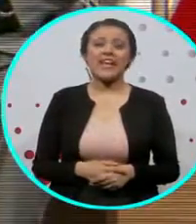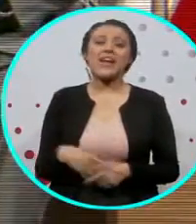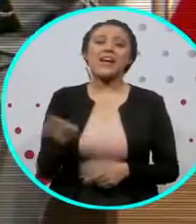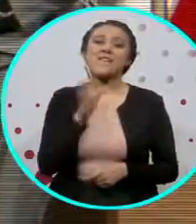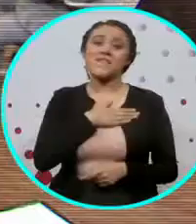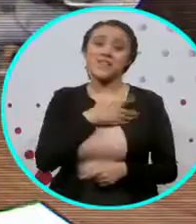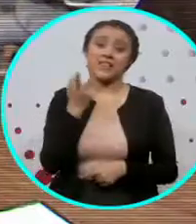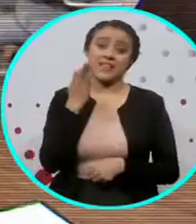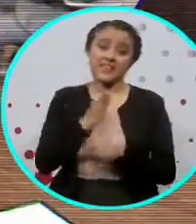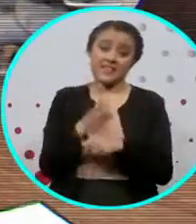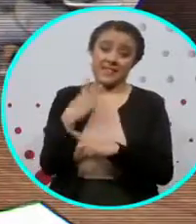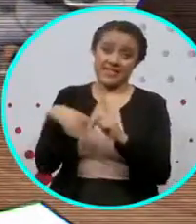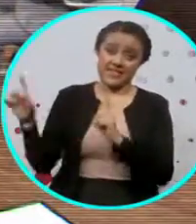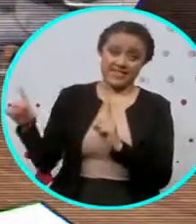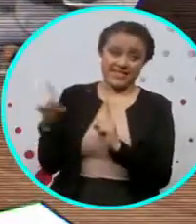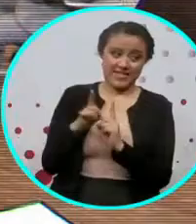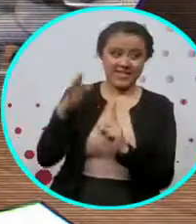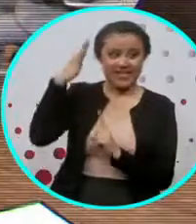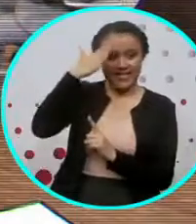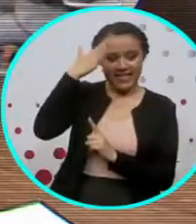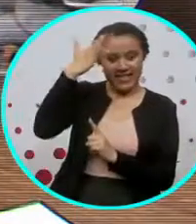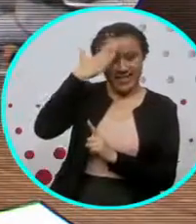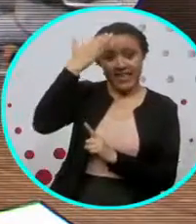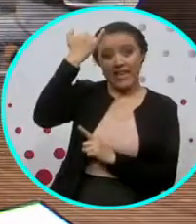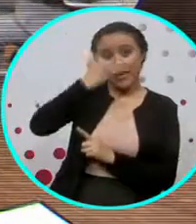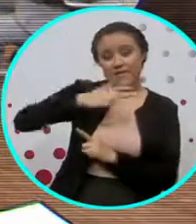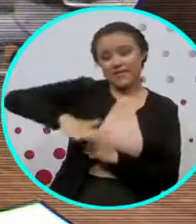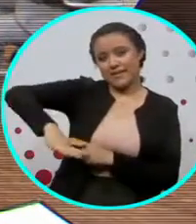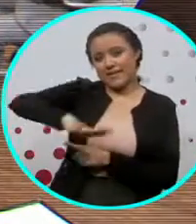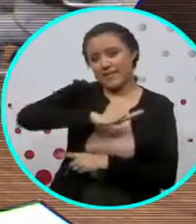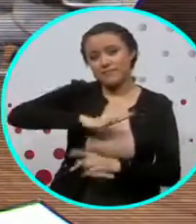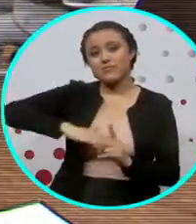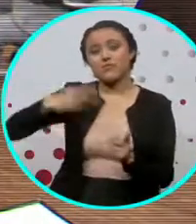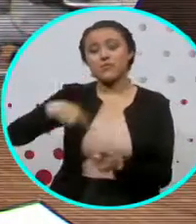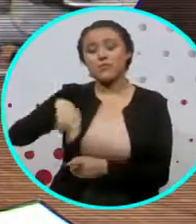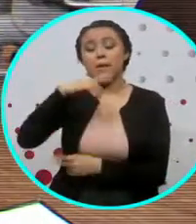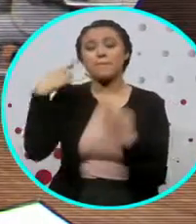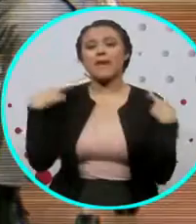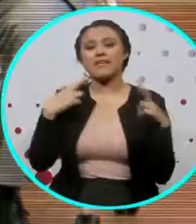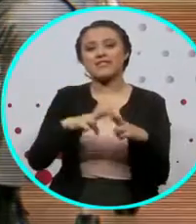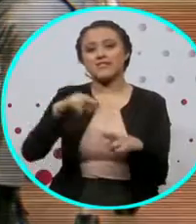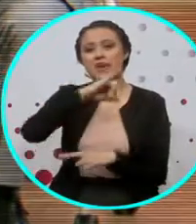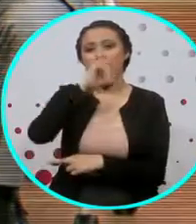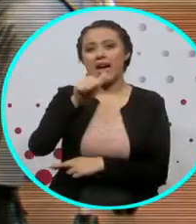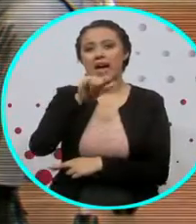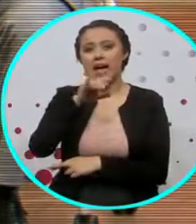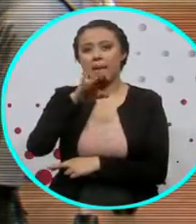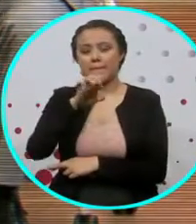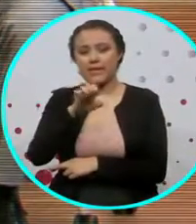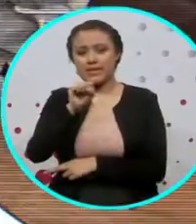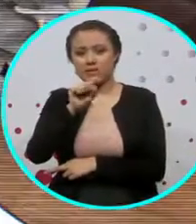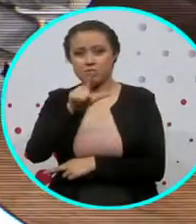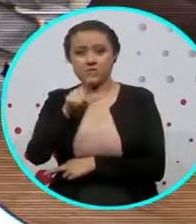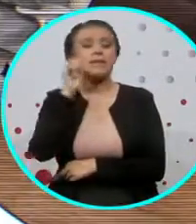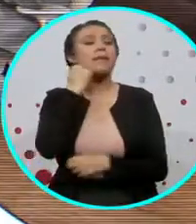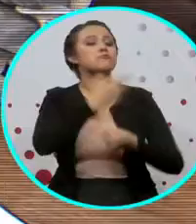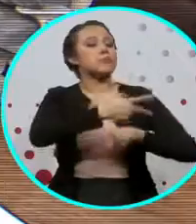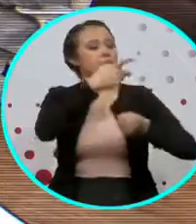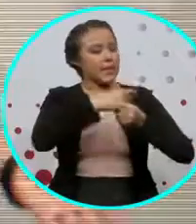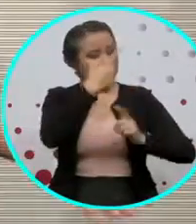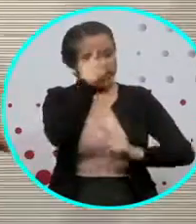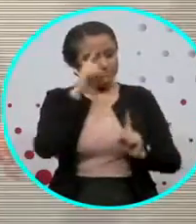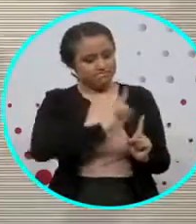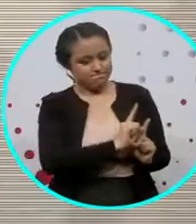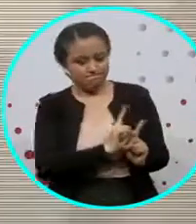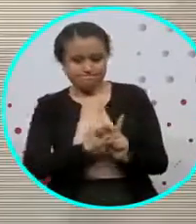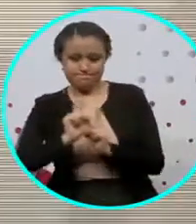Afortunadamente estaba en el estudio el titular de la Agencia de Gestión Urbana, el maestro Jaime Slomiansky. Te vamos a invitar, Urbanito, para que nos acompañes en